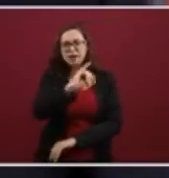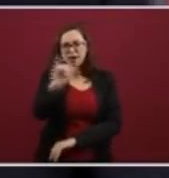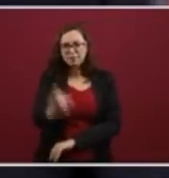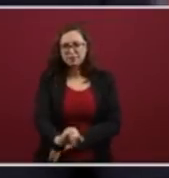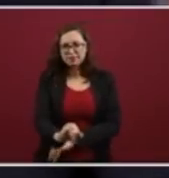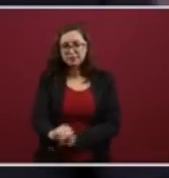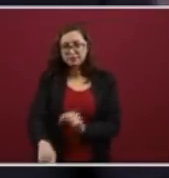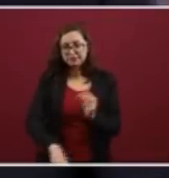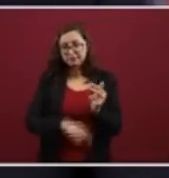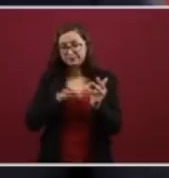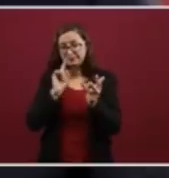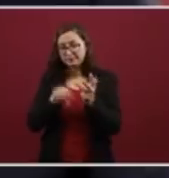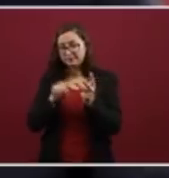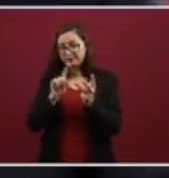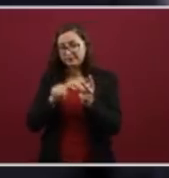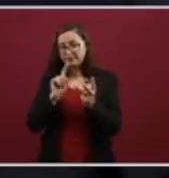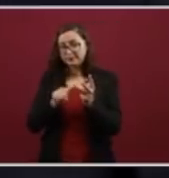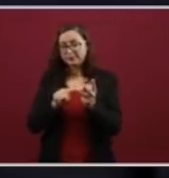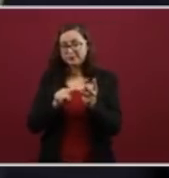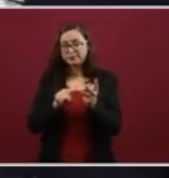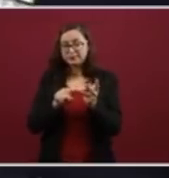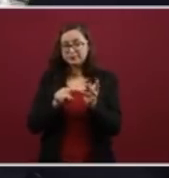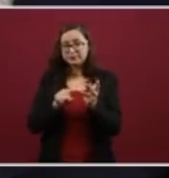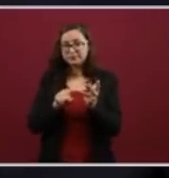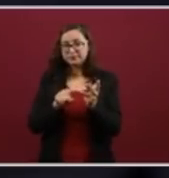y tercero porque